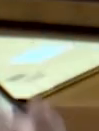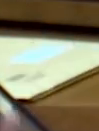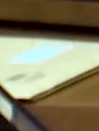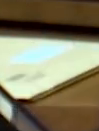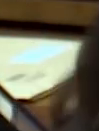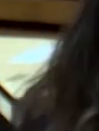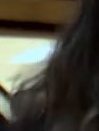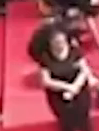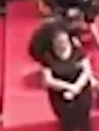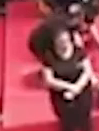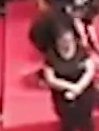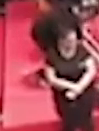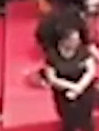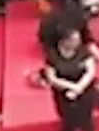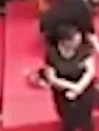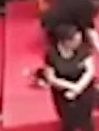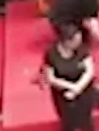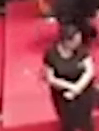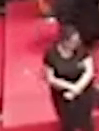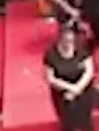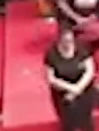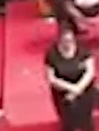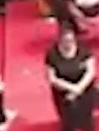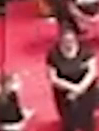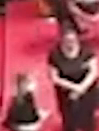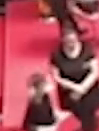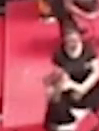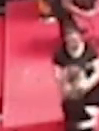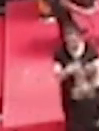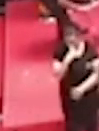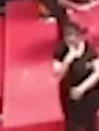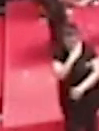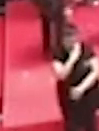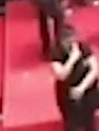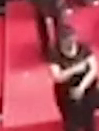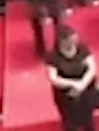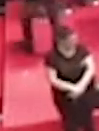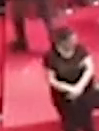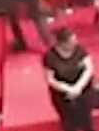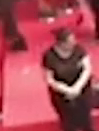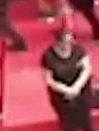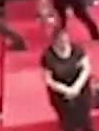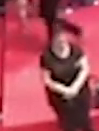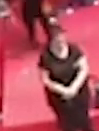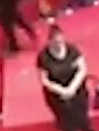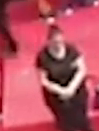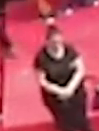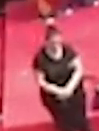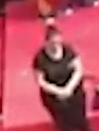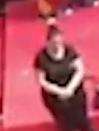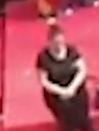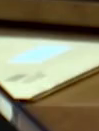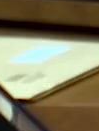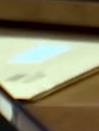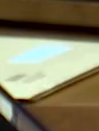la comunidad valenciana, pero también pasa en el conjunto nacional, que aquí, en el conjunto nacional, disfrutamos, entre comillas, de un tan Sánchez de